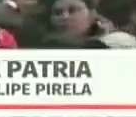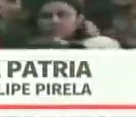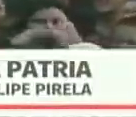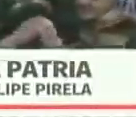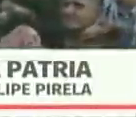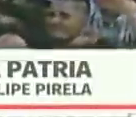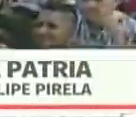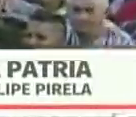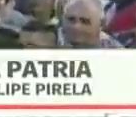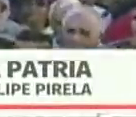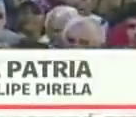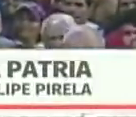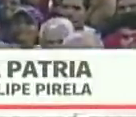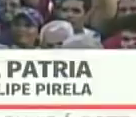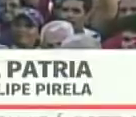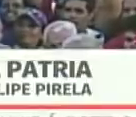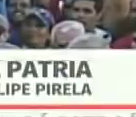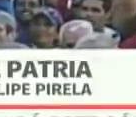Gracias, gracias.